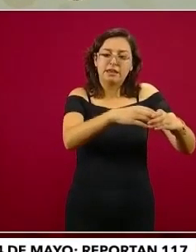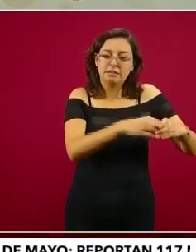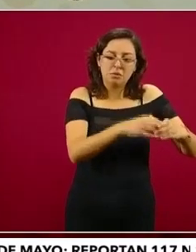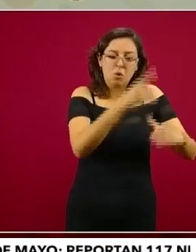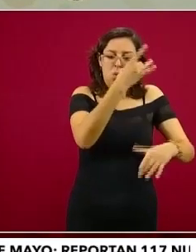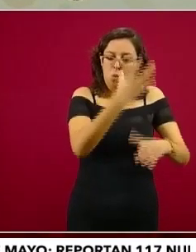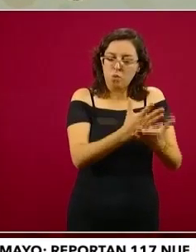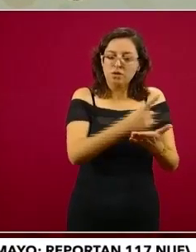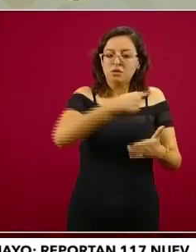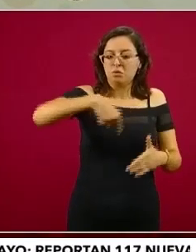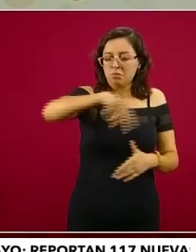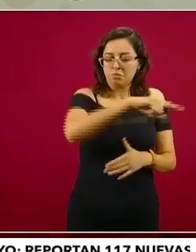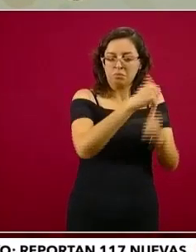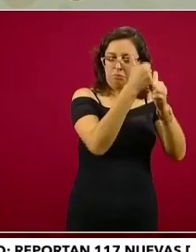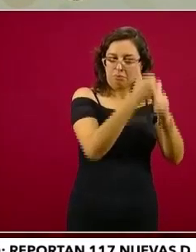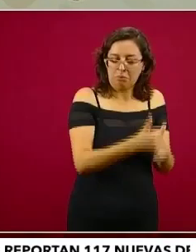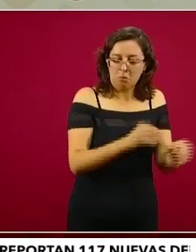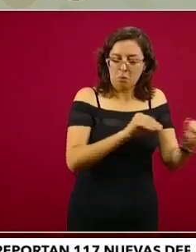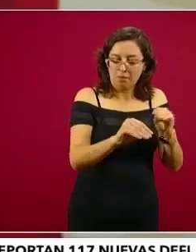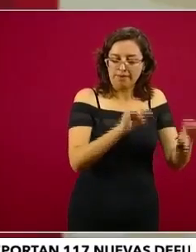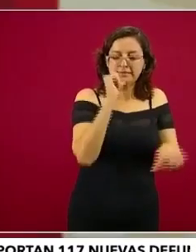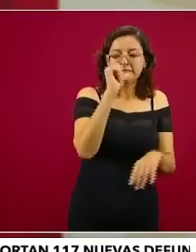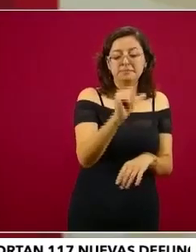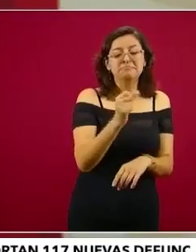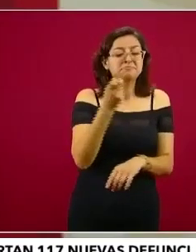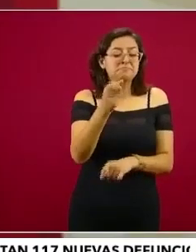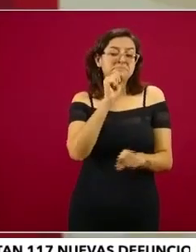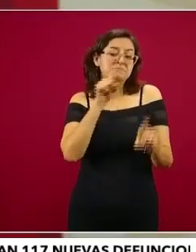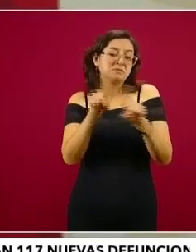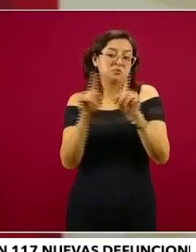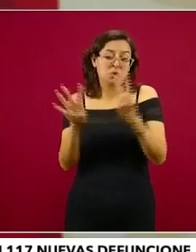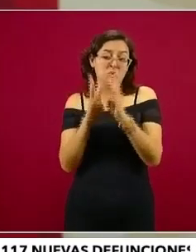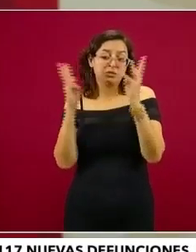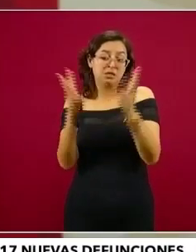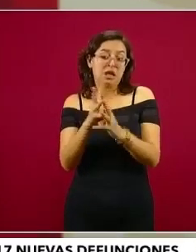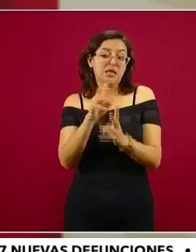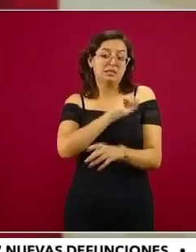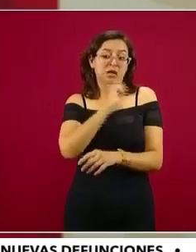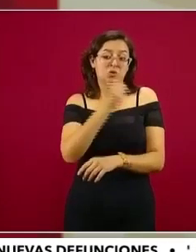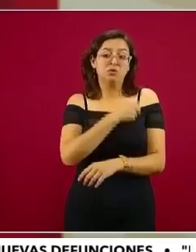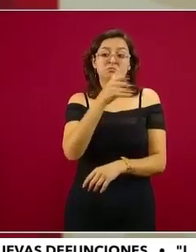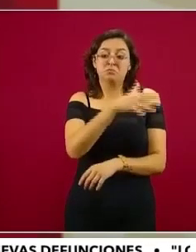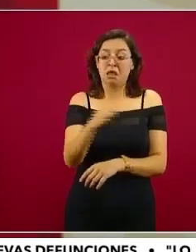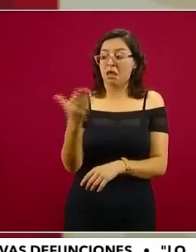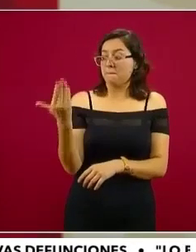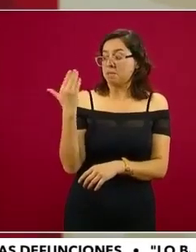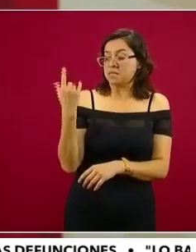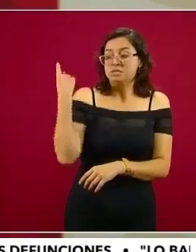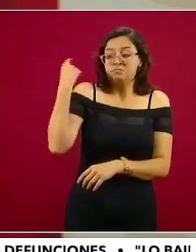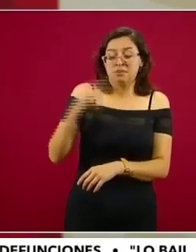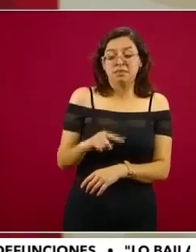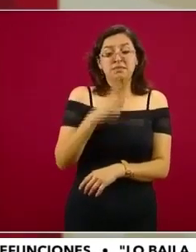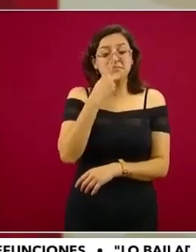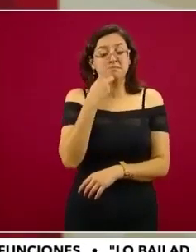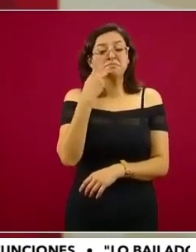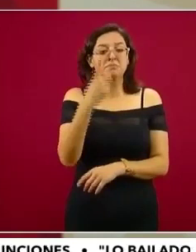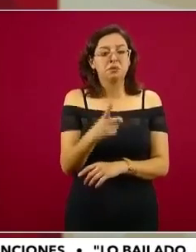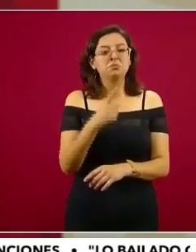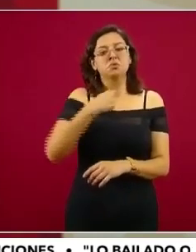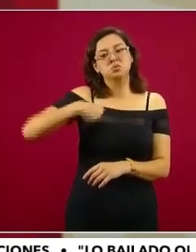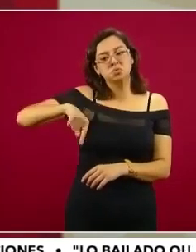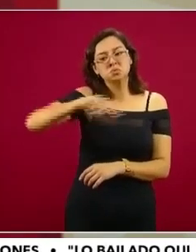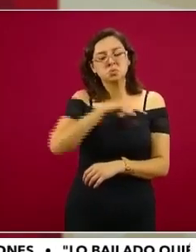baja transmisión, y de hecho esto fue la instrucción que dio el Consejo de Salubridad General hace un par de semanas, y hemos